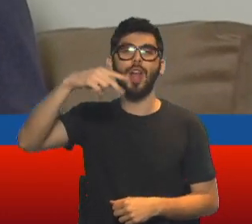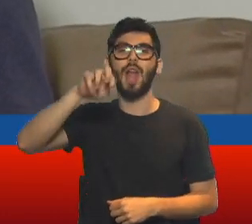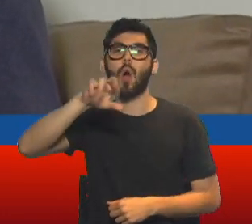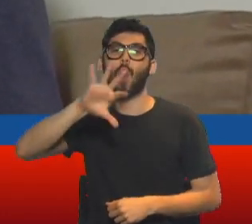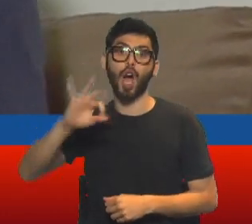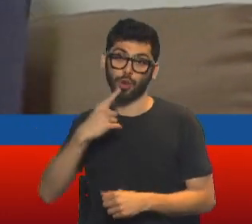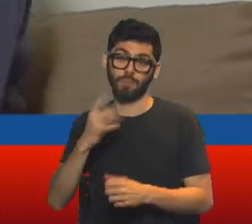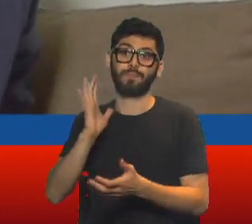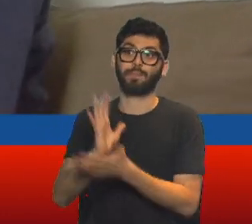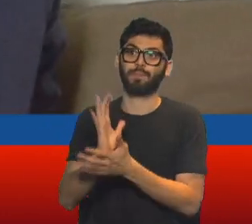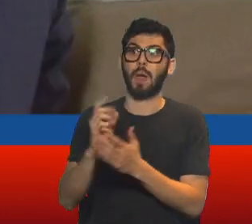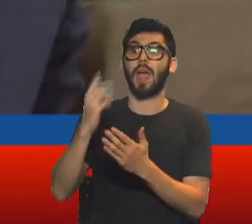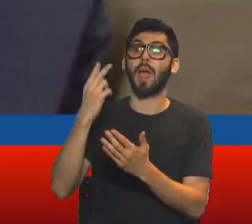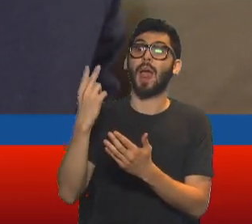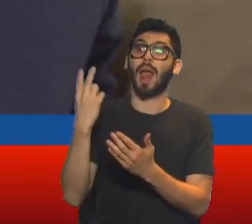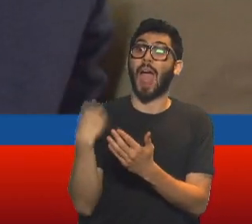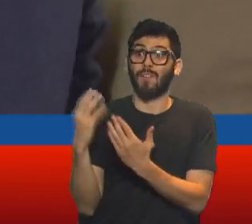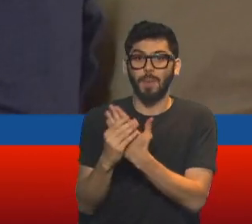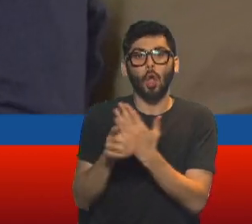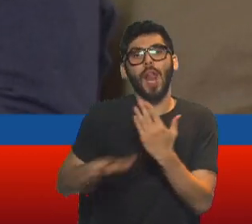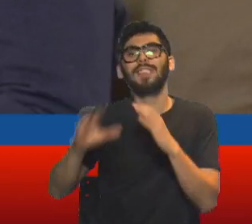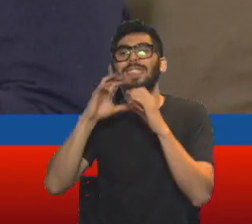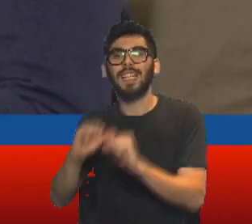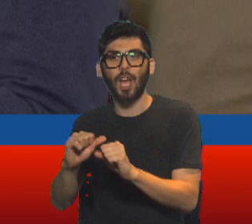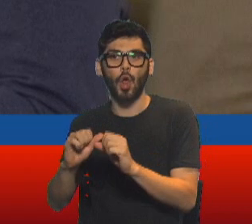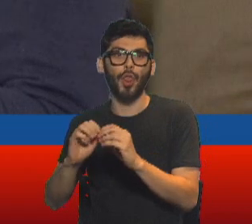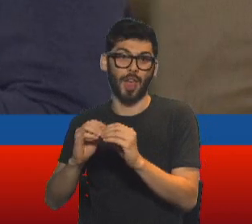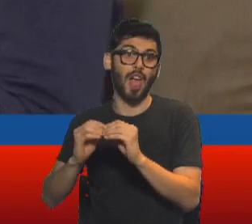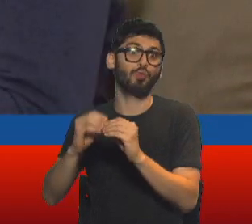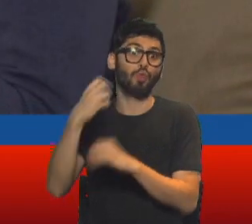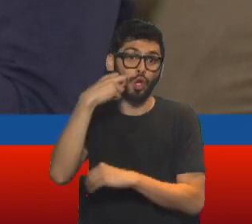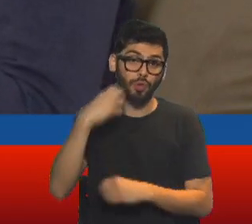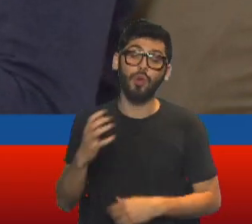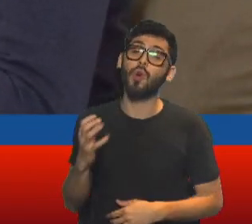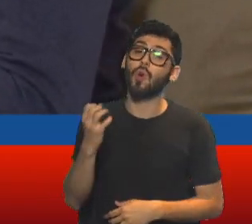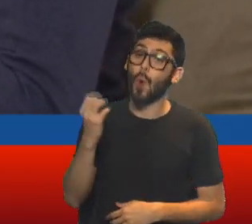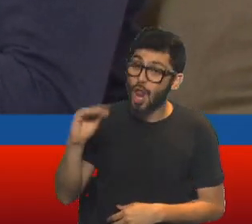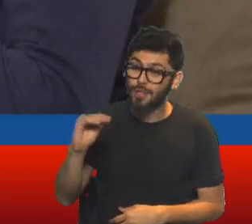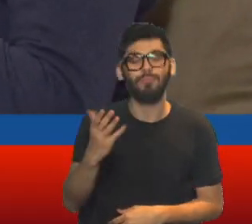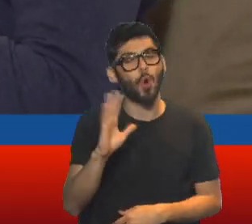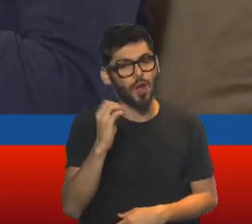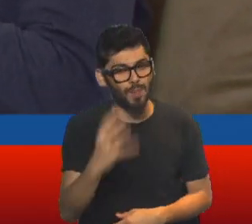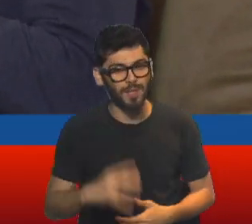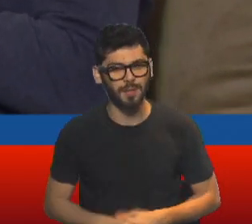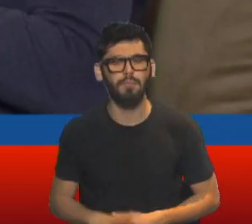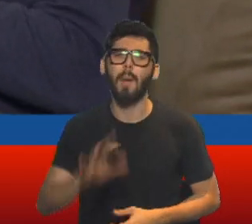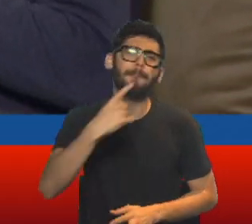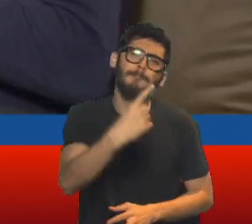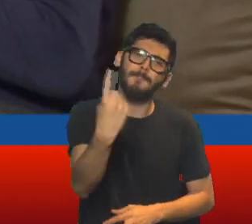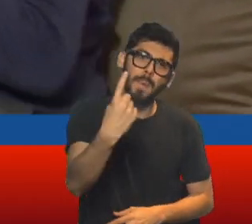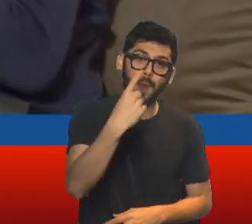de Jefatura de Gabinete. Hola Chino, buenas noches. Buenas noches, un gusto, ¿cómo te va? Bien, la primera pregunta que te hago